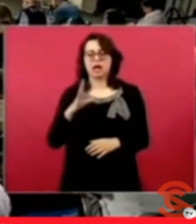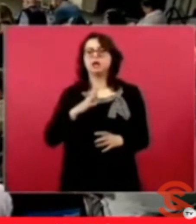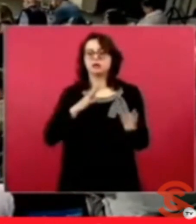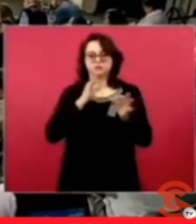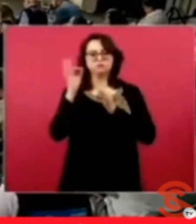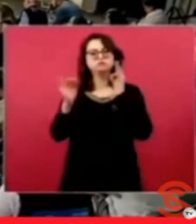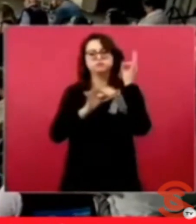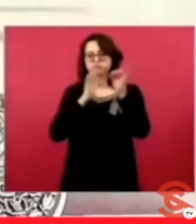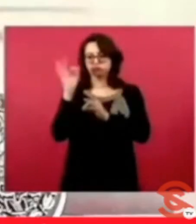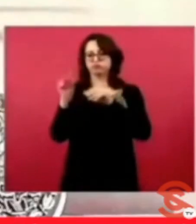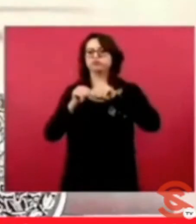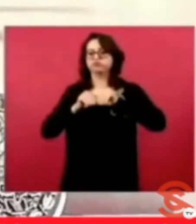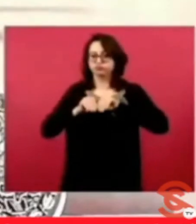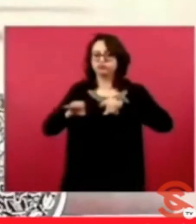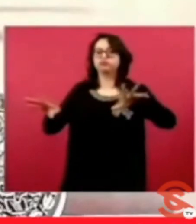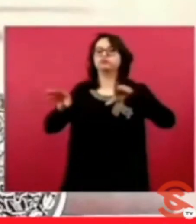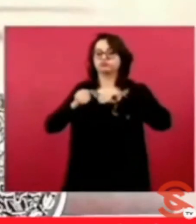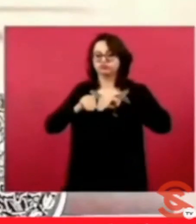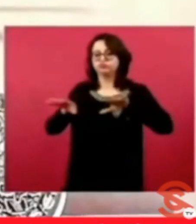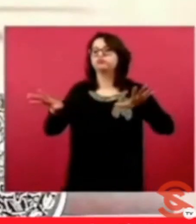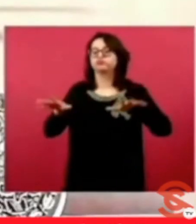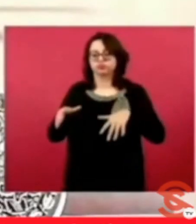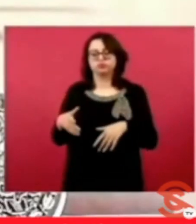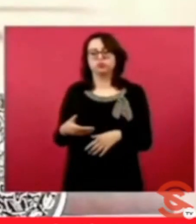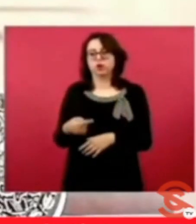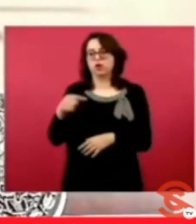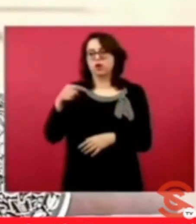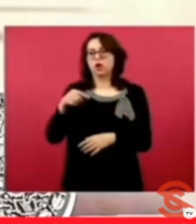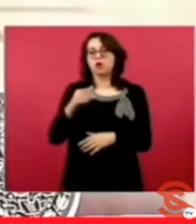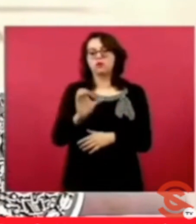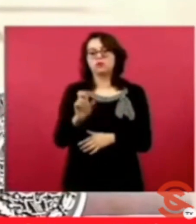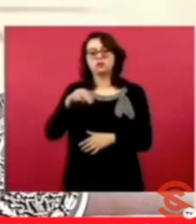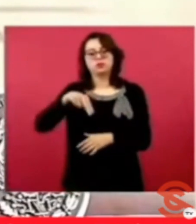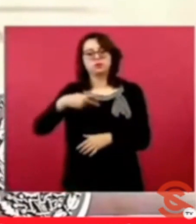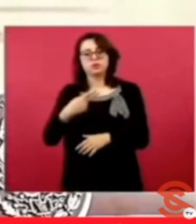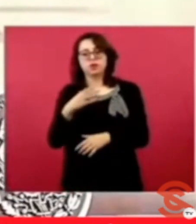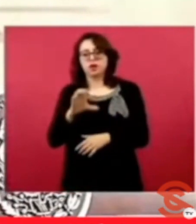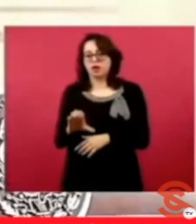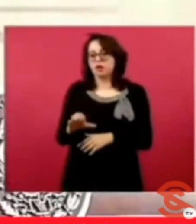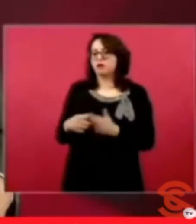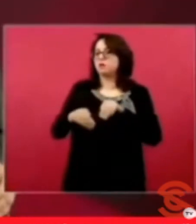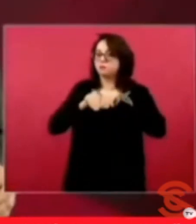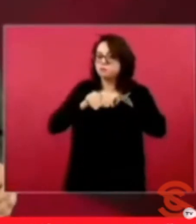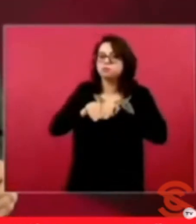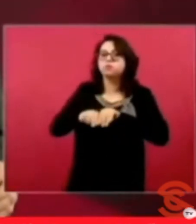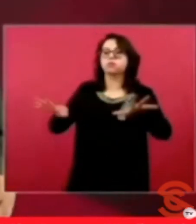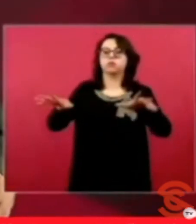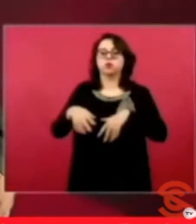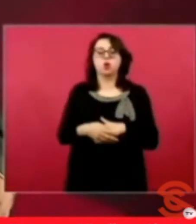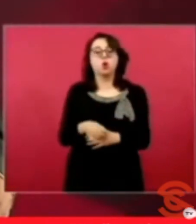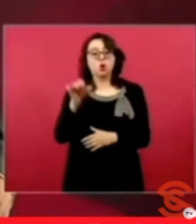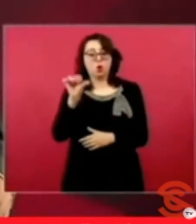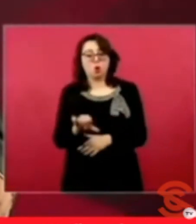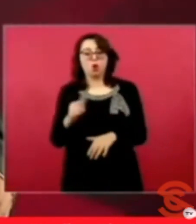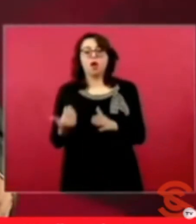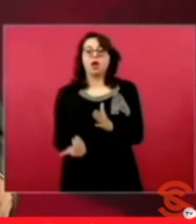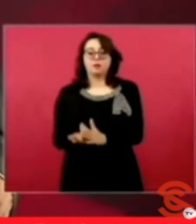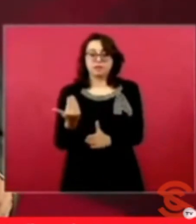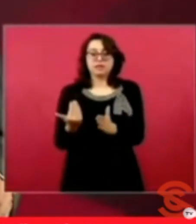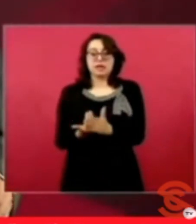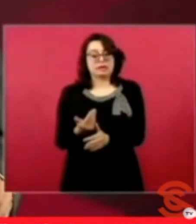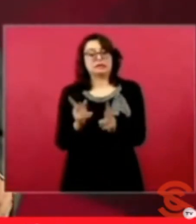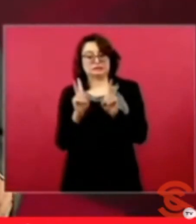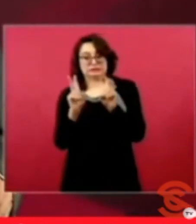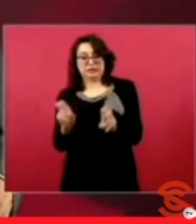Protección Civil está actuando. Hoy en el Gabinete de Seguridad se trató el